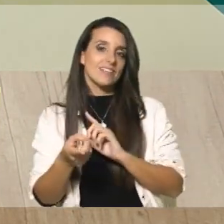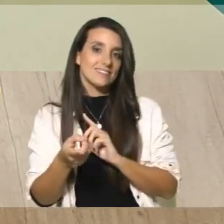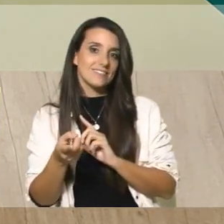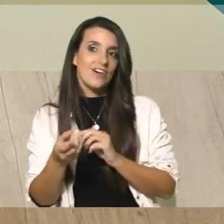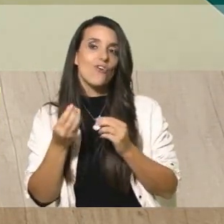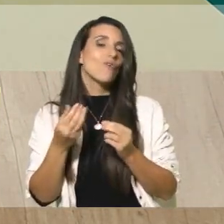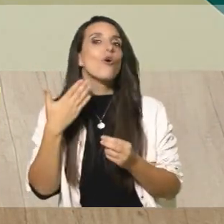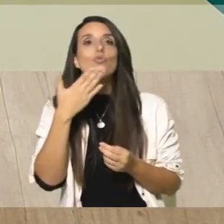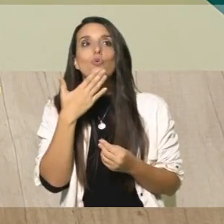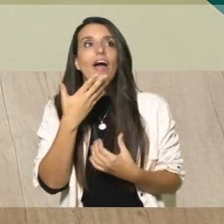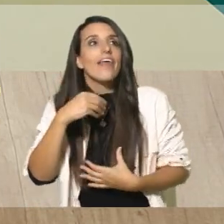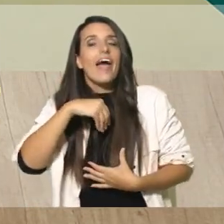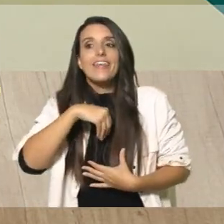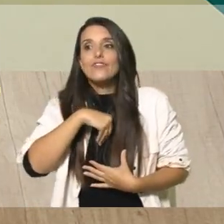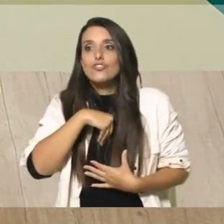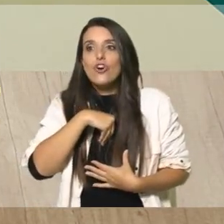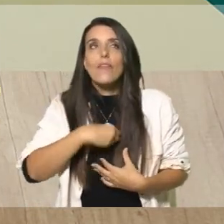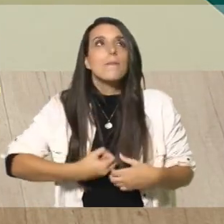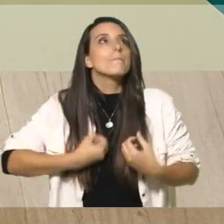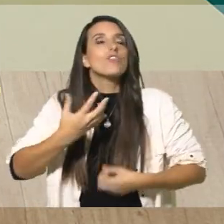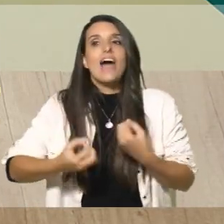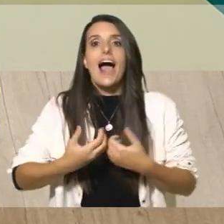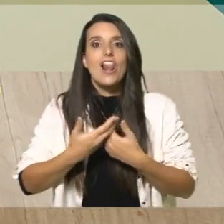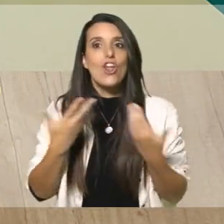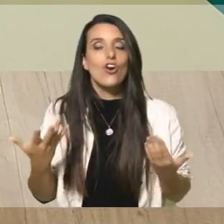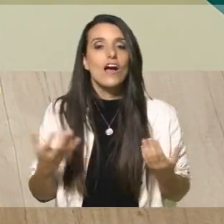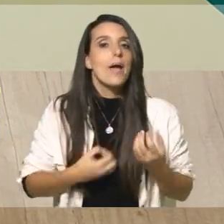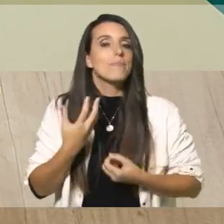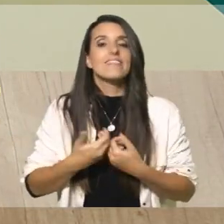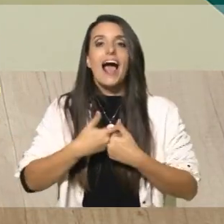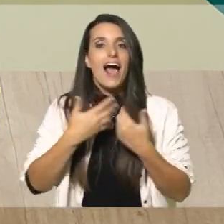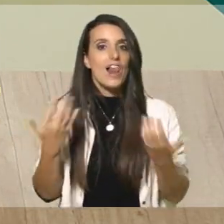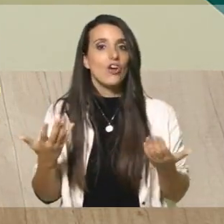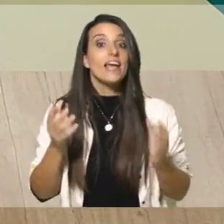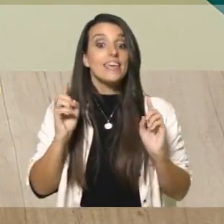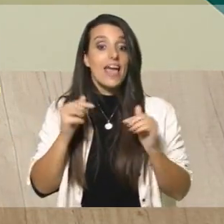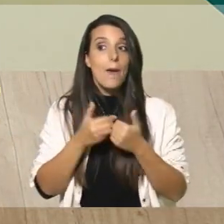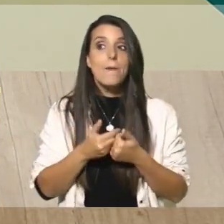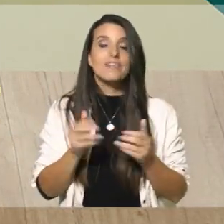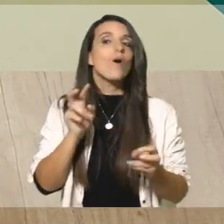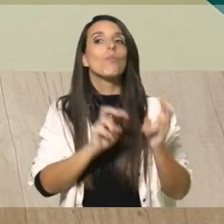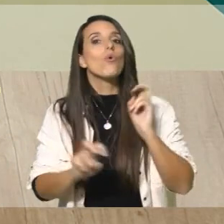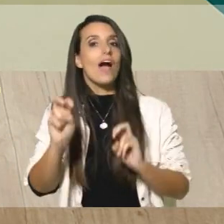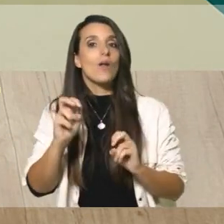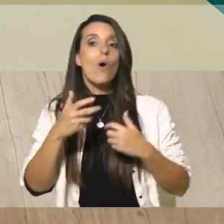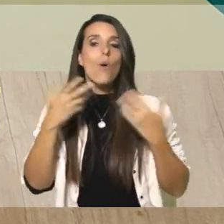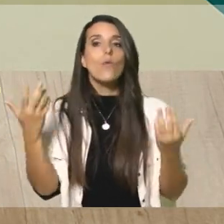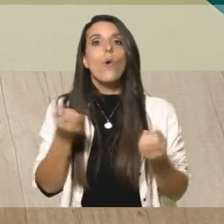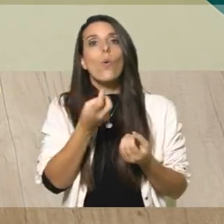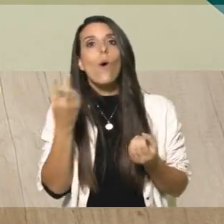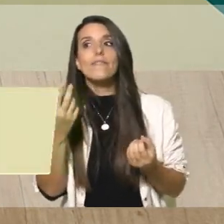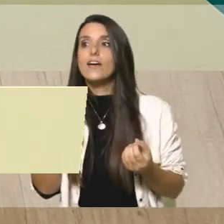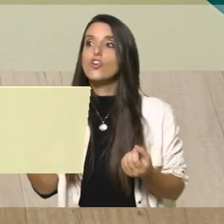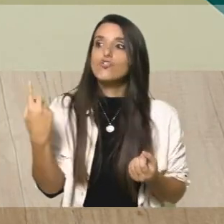de una inquietud interna de manifestar algo, expresar algo. Y de ahí empezamos a buscar, bueno, ¿cuántas somos?